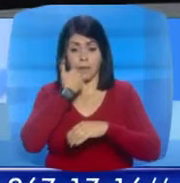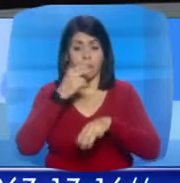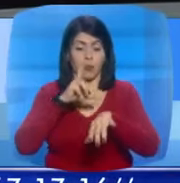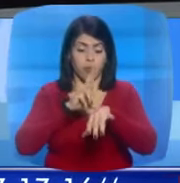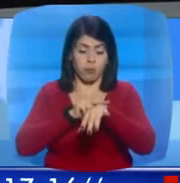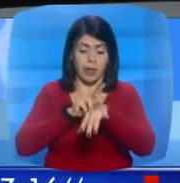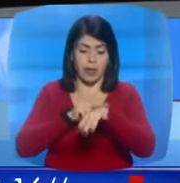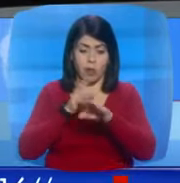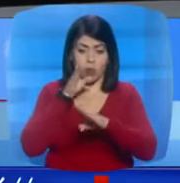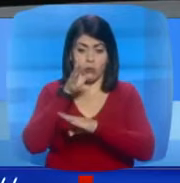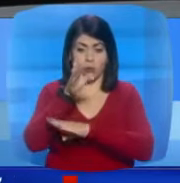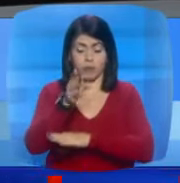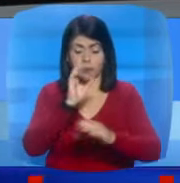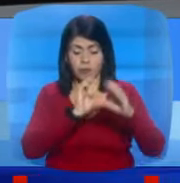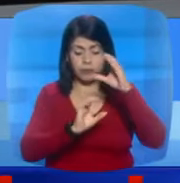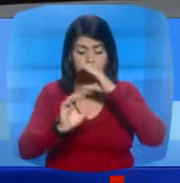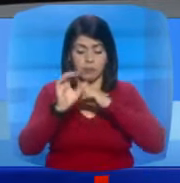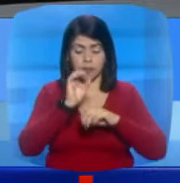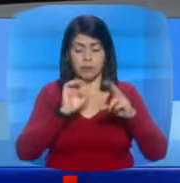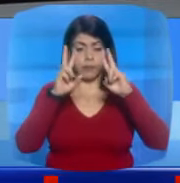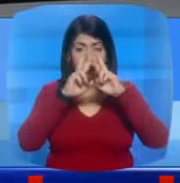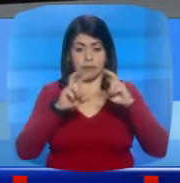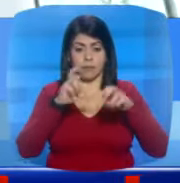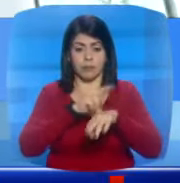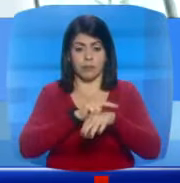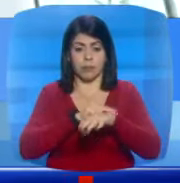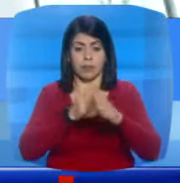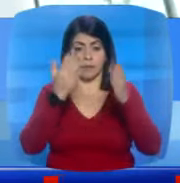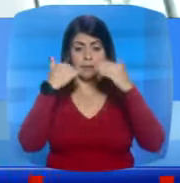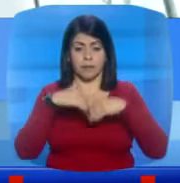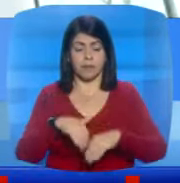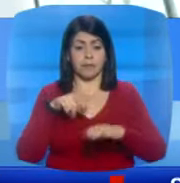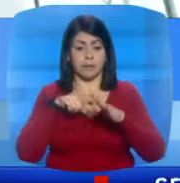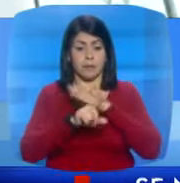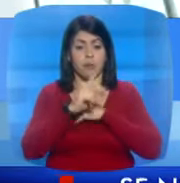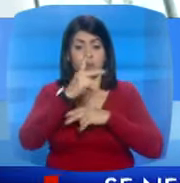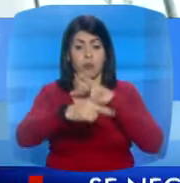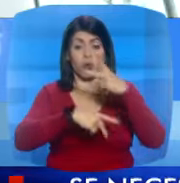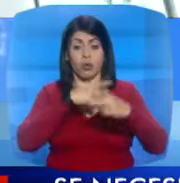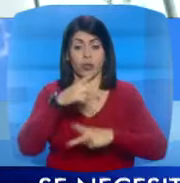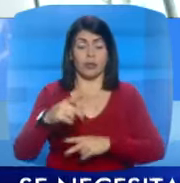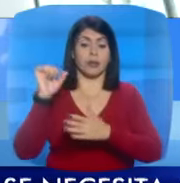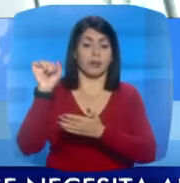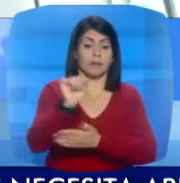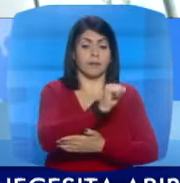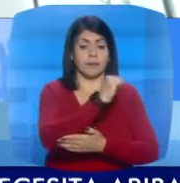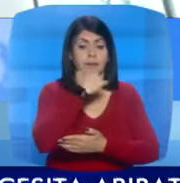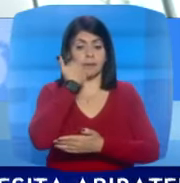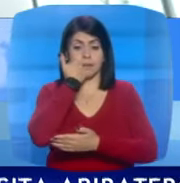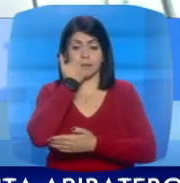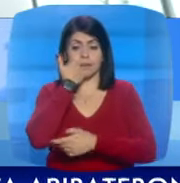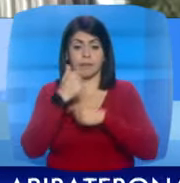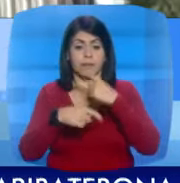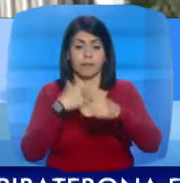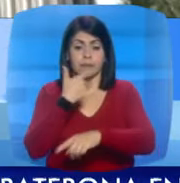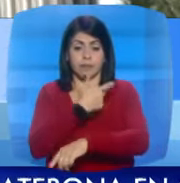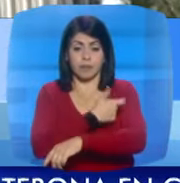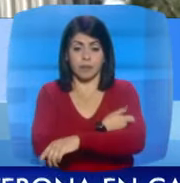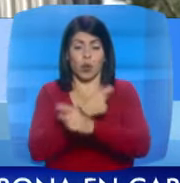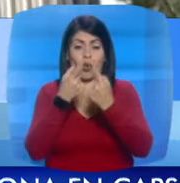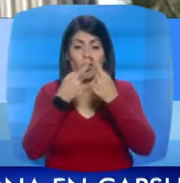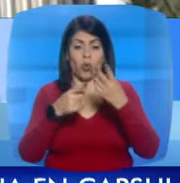que para la comunidad científica, la investigación médica, seguido del acceso a los productos para combatir las pandemias, como las vacunas